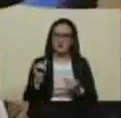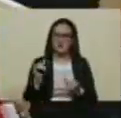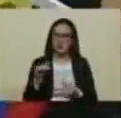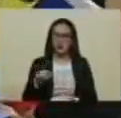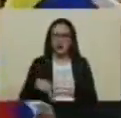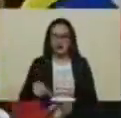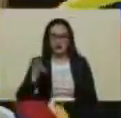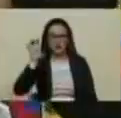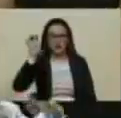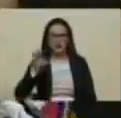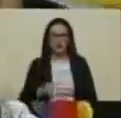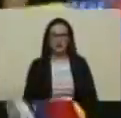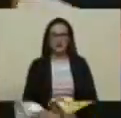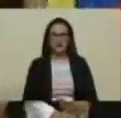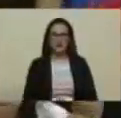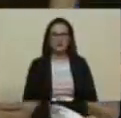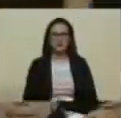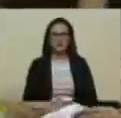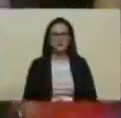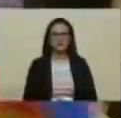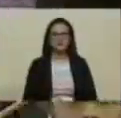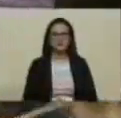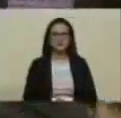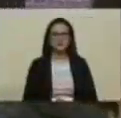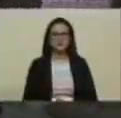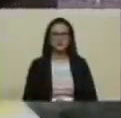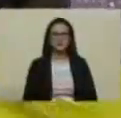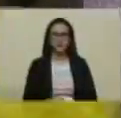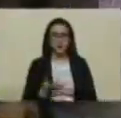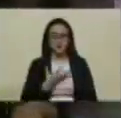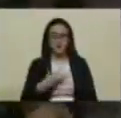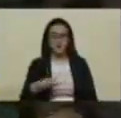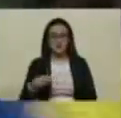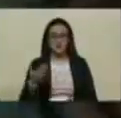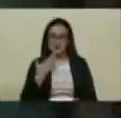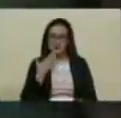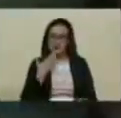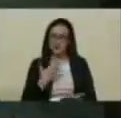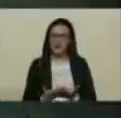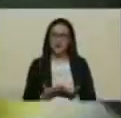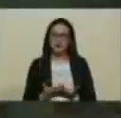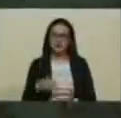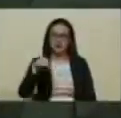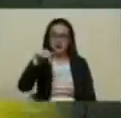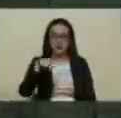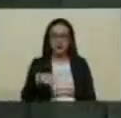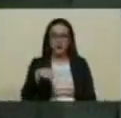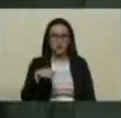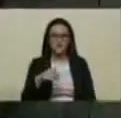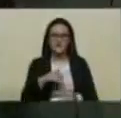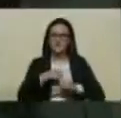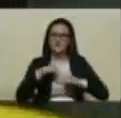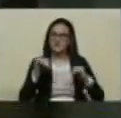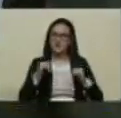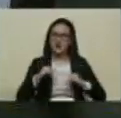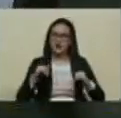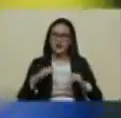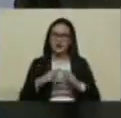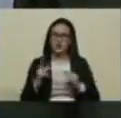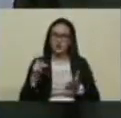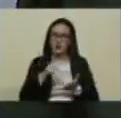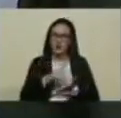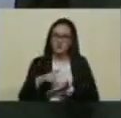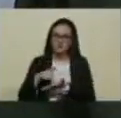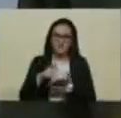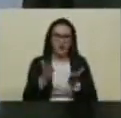estado. Bueno, ciudadano presidente, dándole las gracias hoy y felices de estar aquí